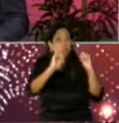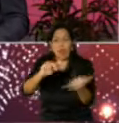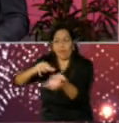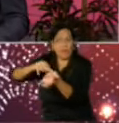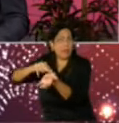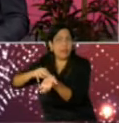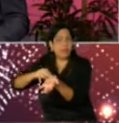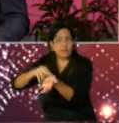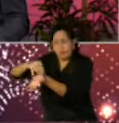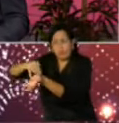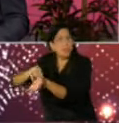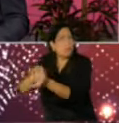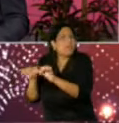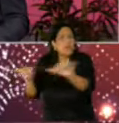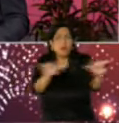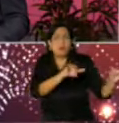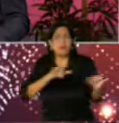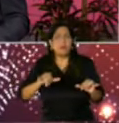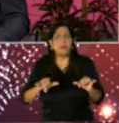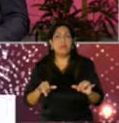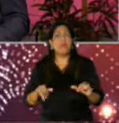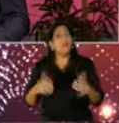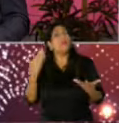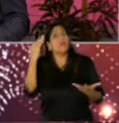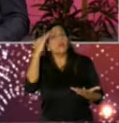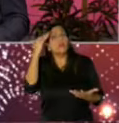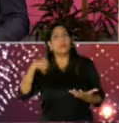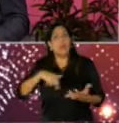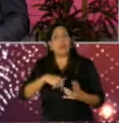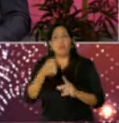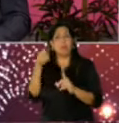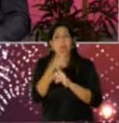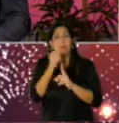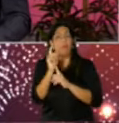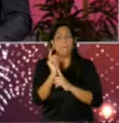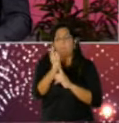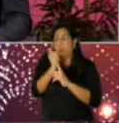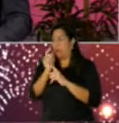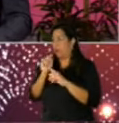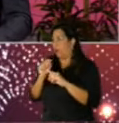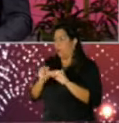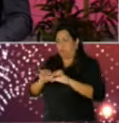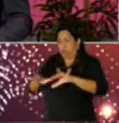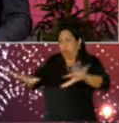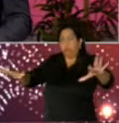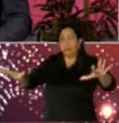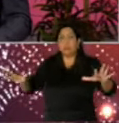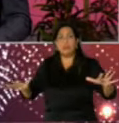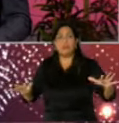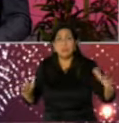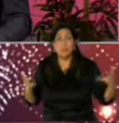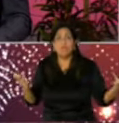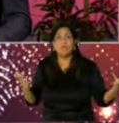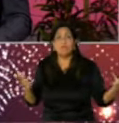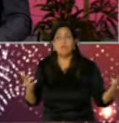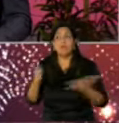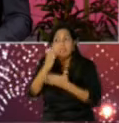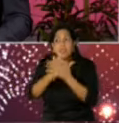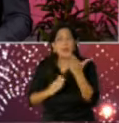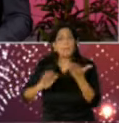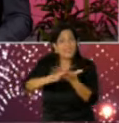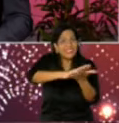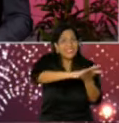parte, sabemos que esto nos cogió de sorpresa. Y es interesante que muchas de las compañías que proveen servicios de limpieza a los hospitales son compañías